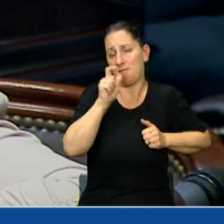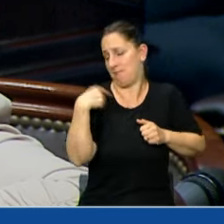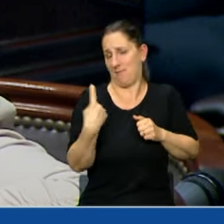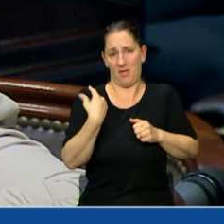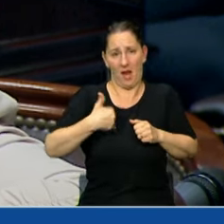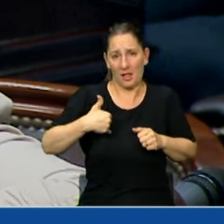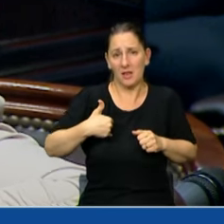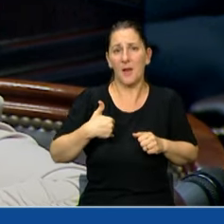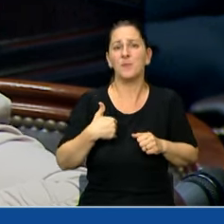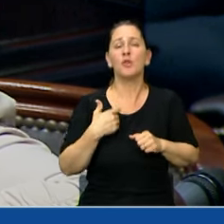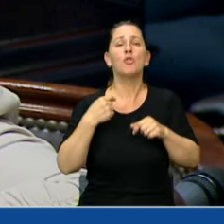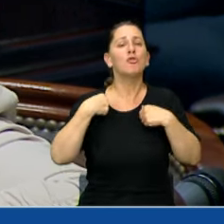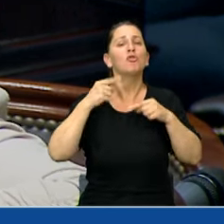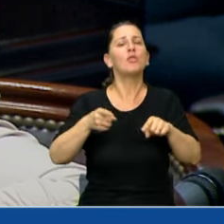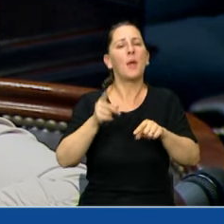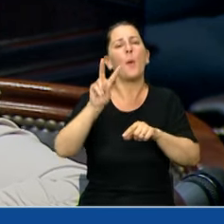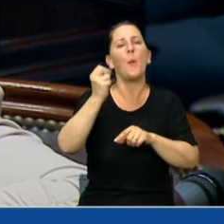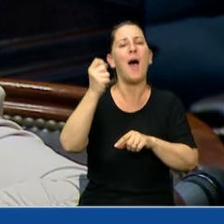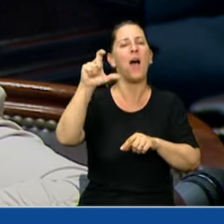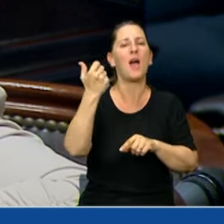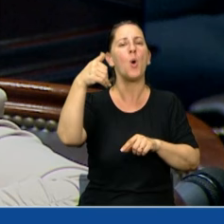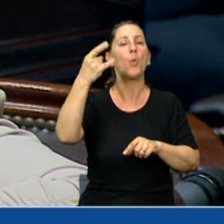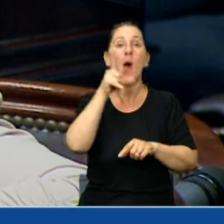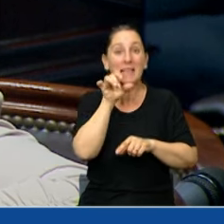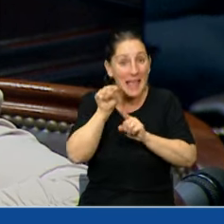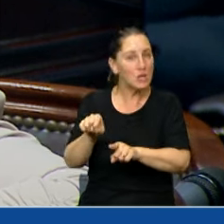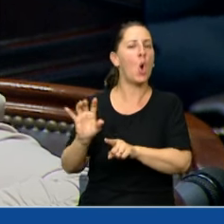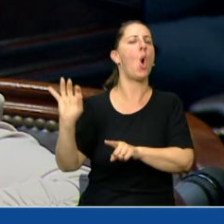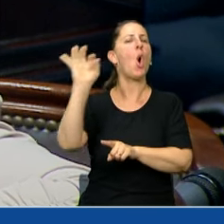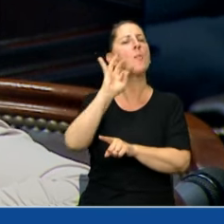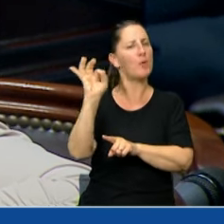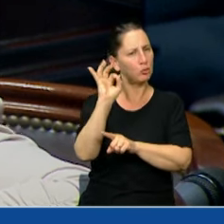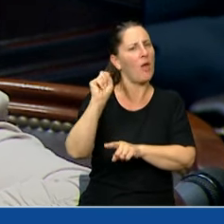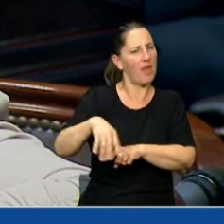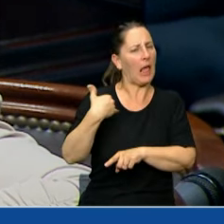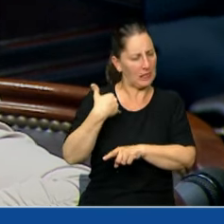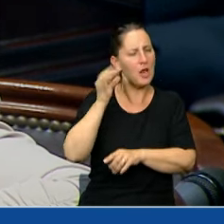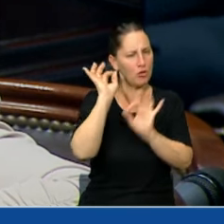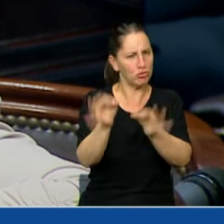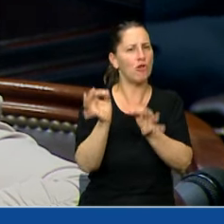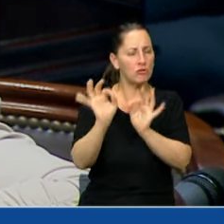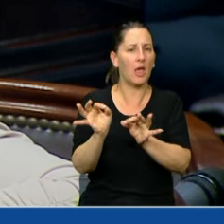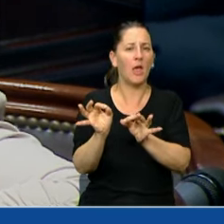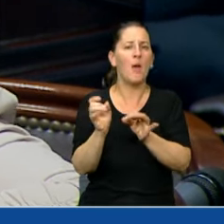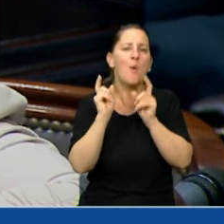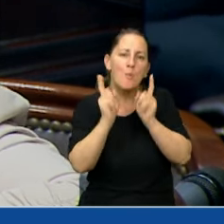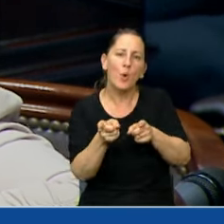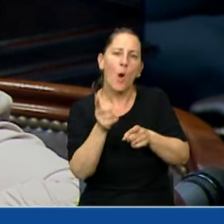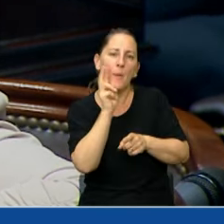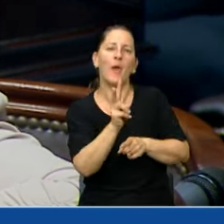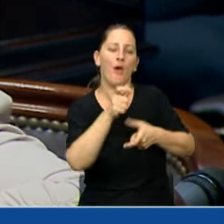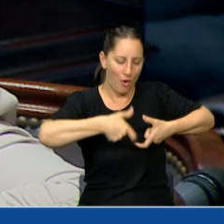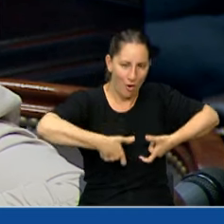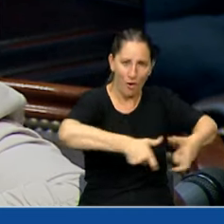e insisto no desconozco que vaca muerta es una oportunidad para nuestro país pero tampoco puedo dejar de ver que los